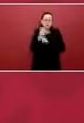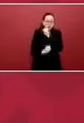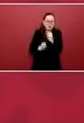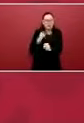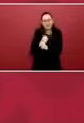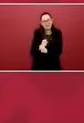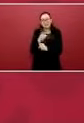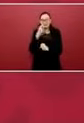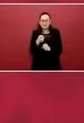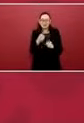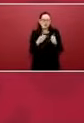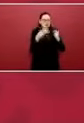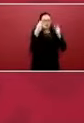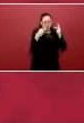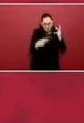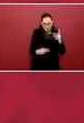y